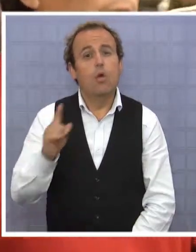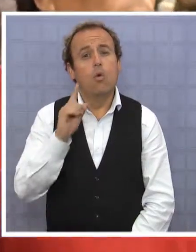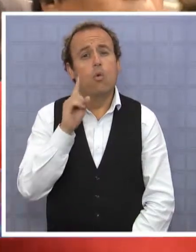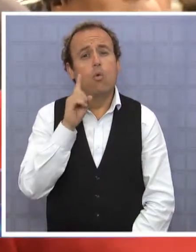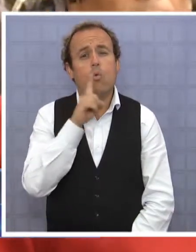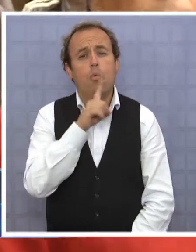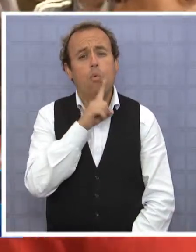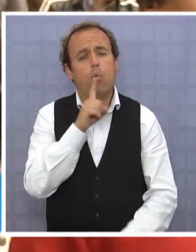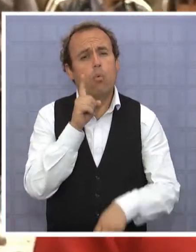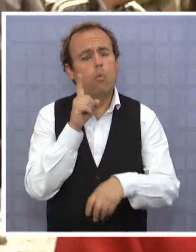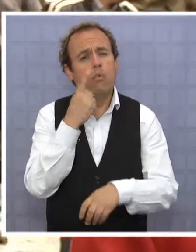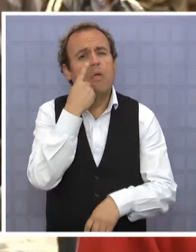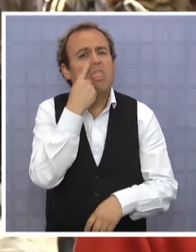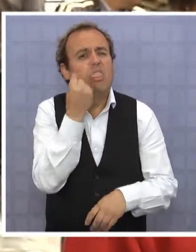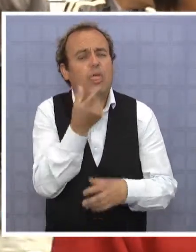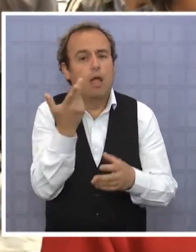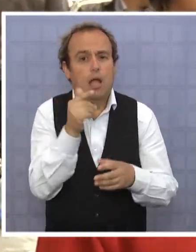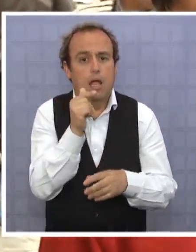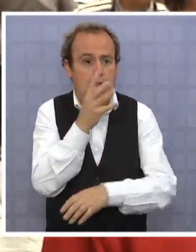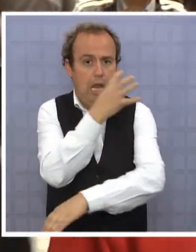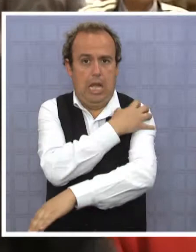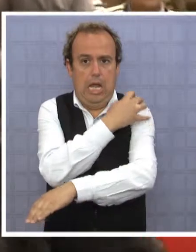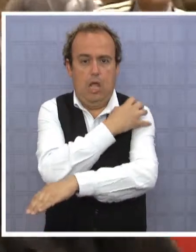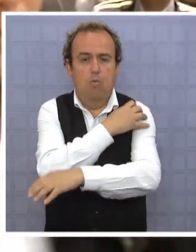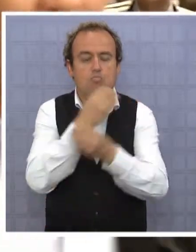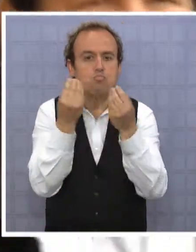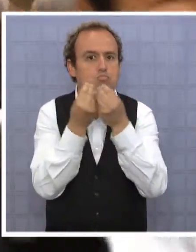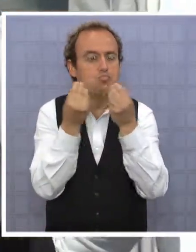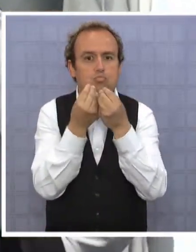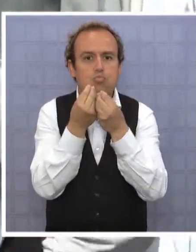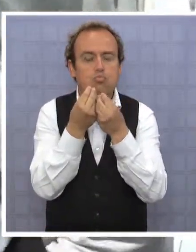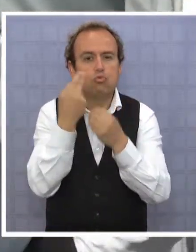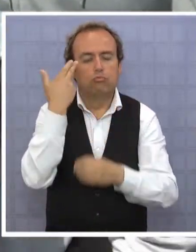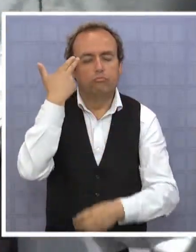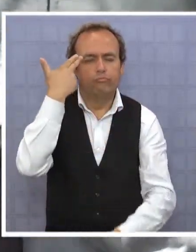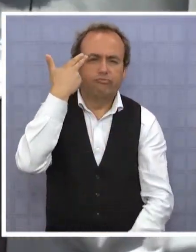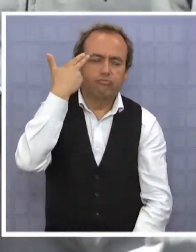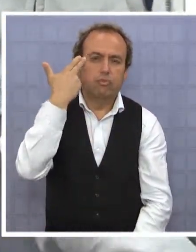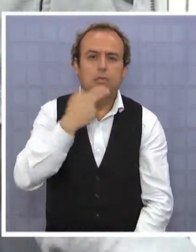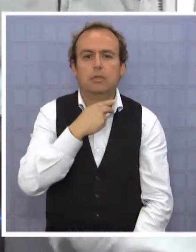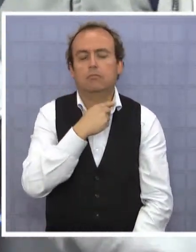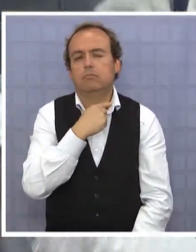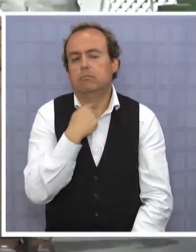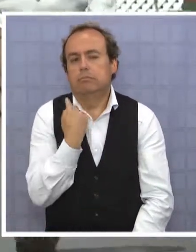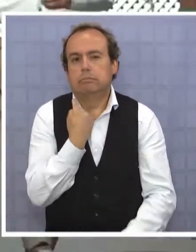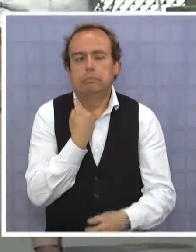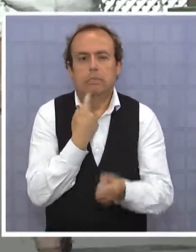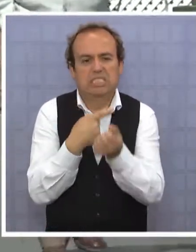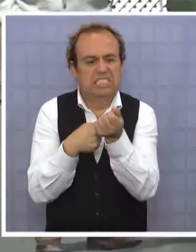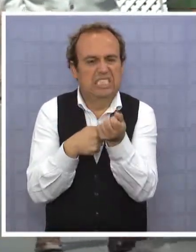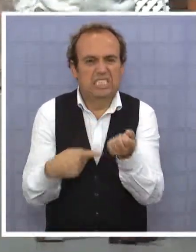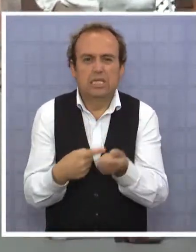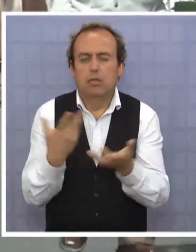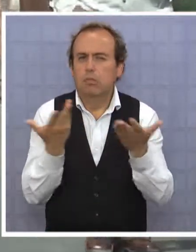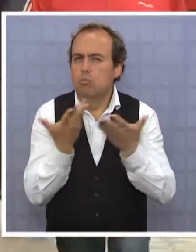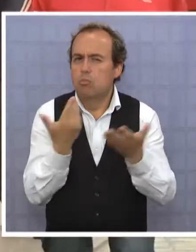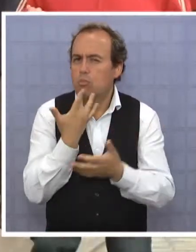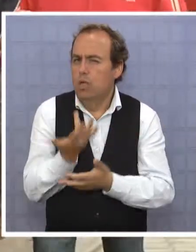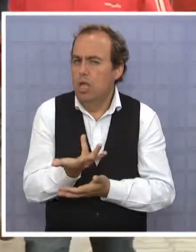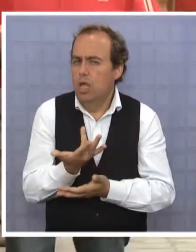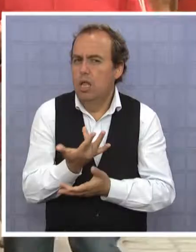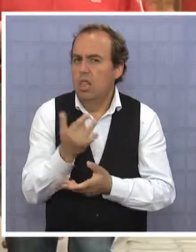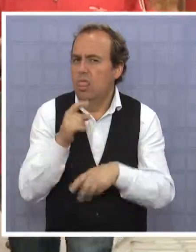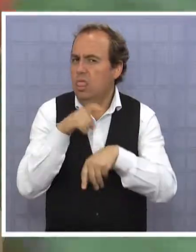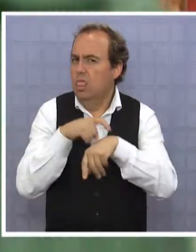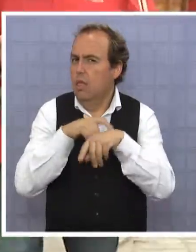en los últimos días la región ha experimentado un aumento de los casos de suicidio y lo mismo ha ocurrido en otros puntos del país pero qué incidencia tiene